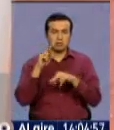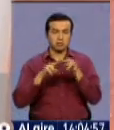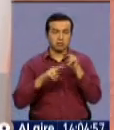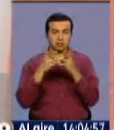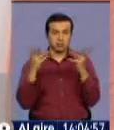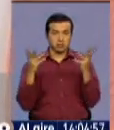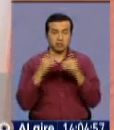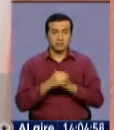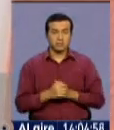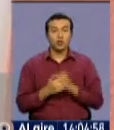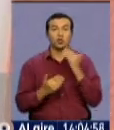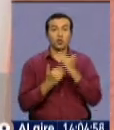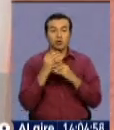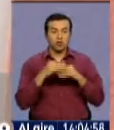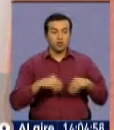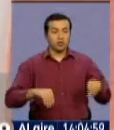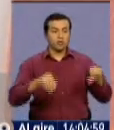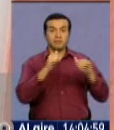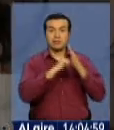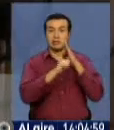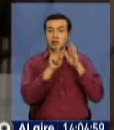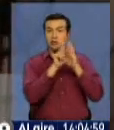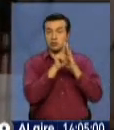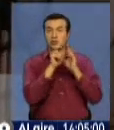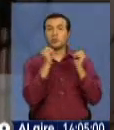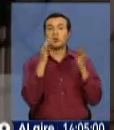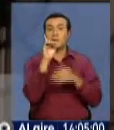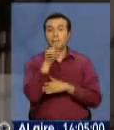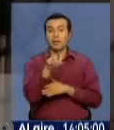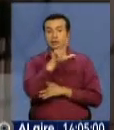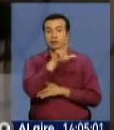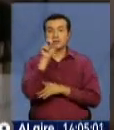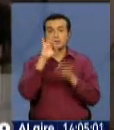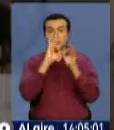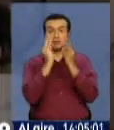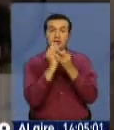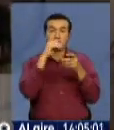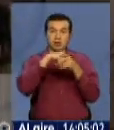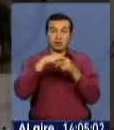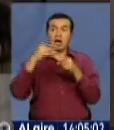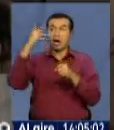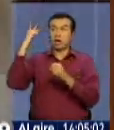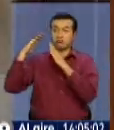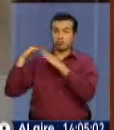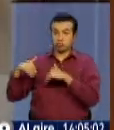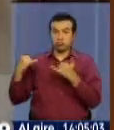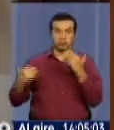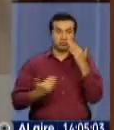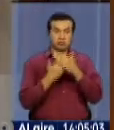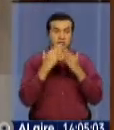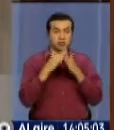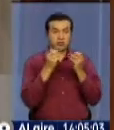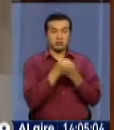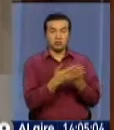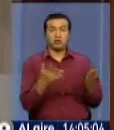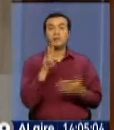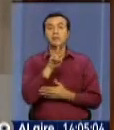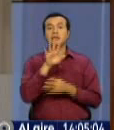los reasentamientos construidos por el Midubi en Manabí ya habitan más de 1.300 familias que fueron damnificadas, mientras que en total